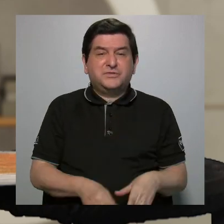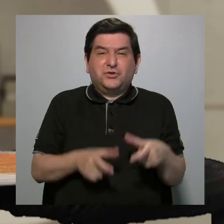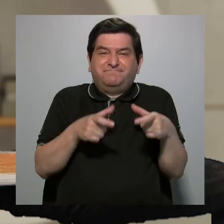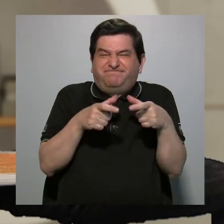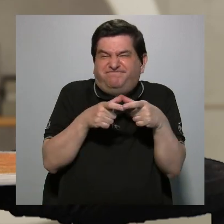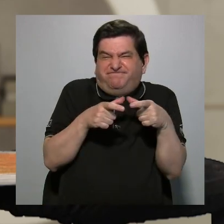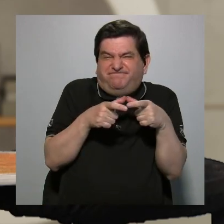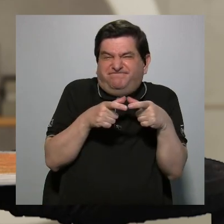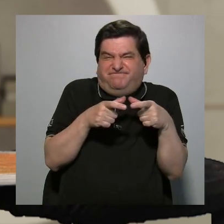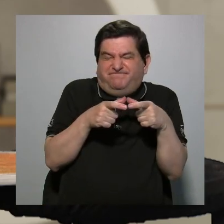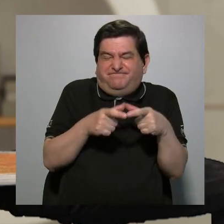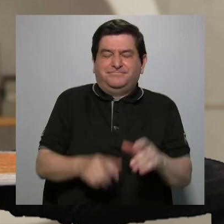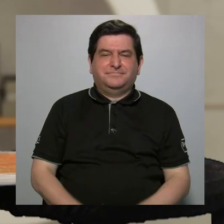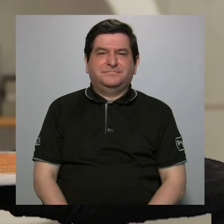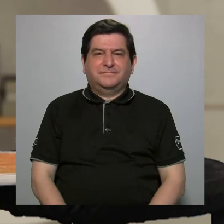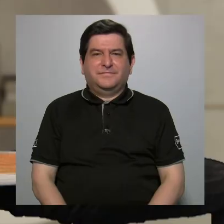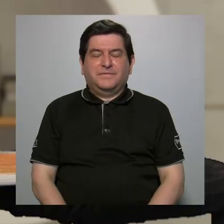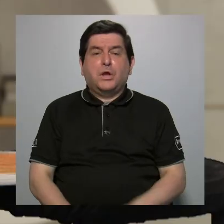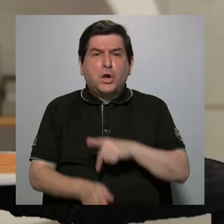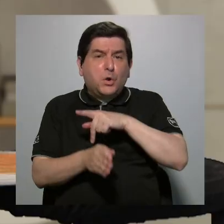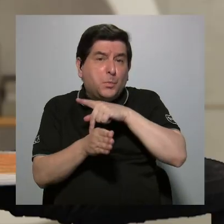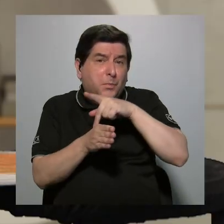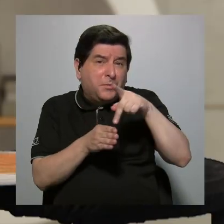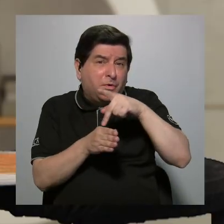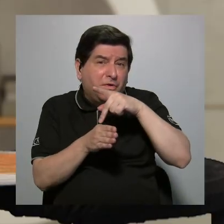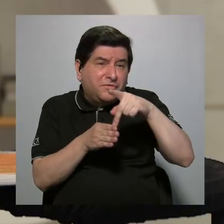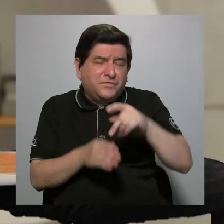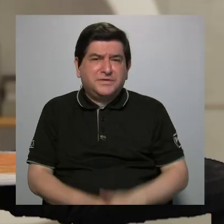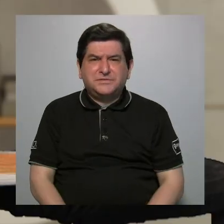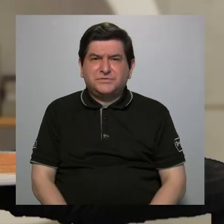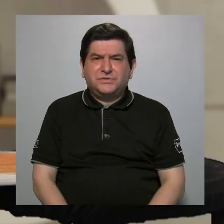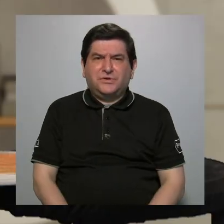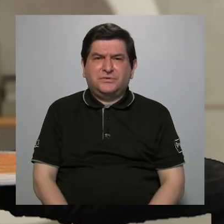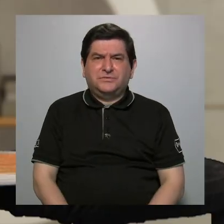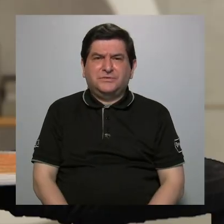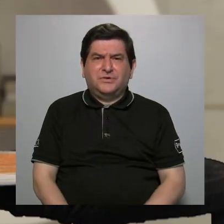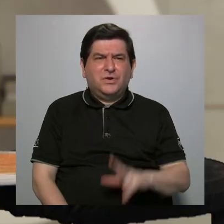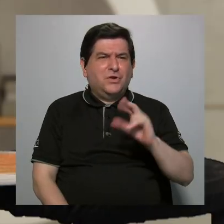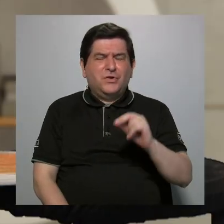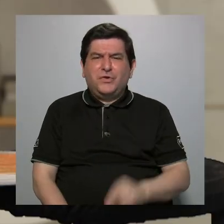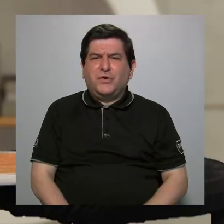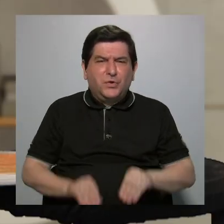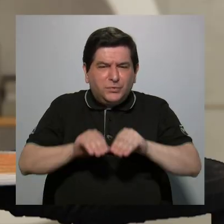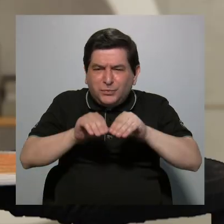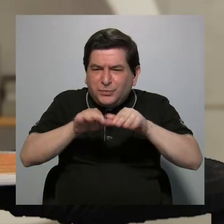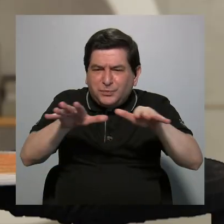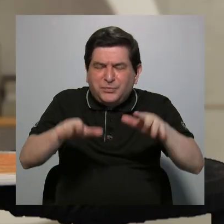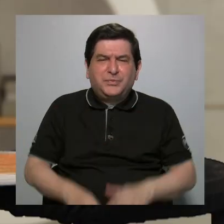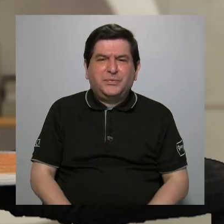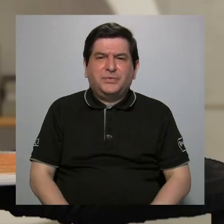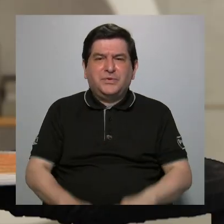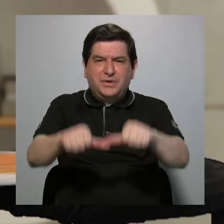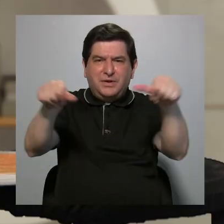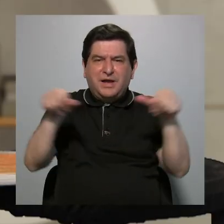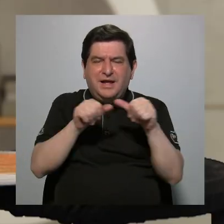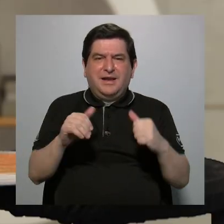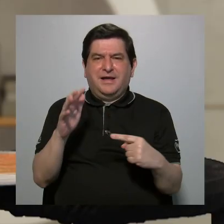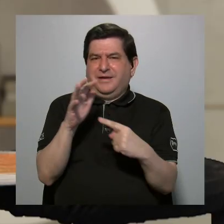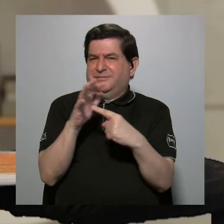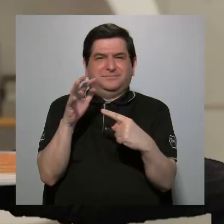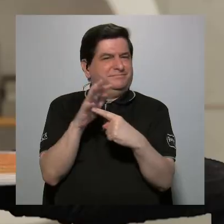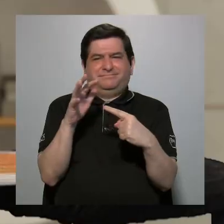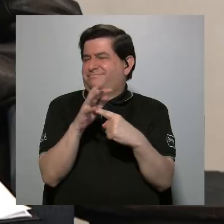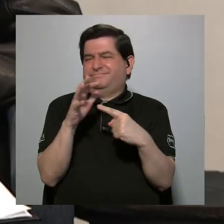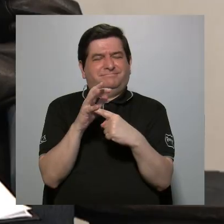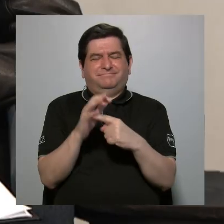muy elitista. Es una profesión que no se transmite, que no llega realmente a los sectores